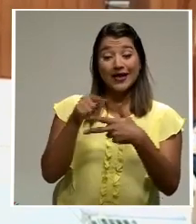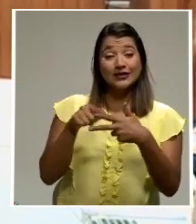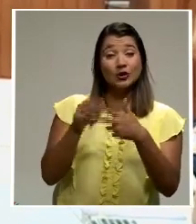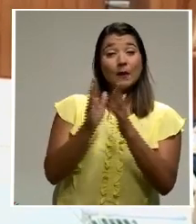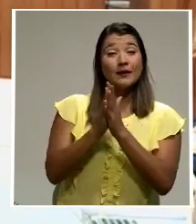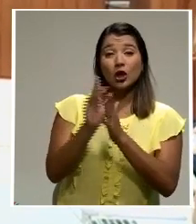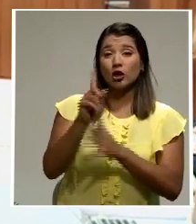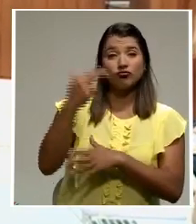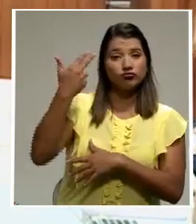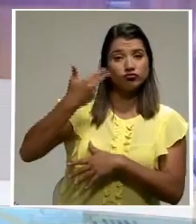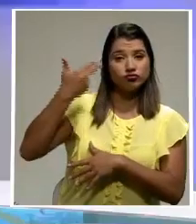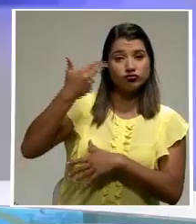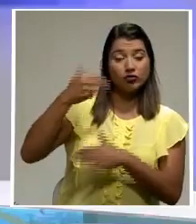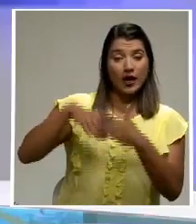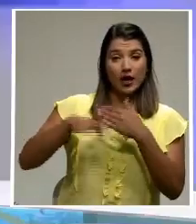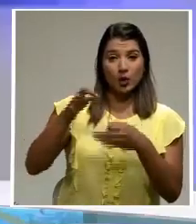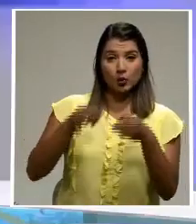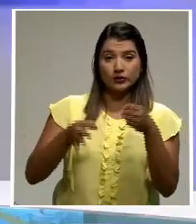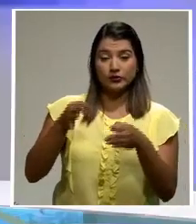juicio.